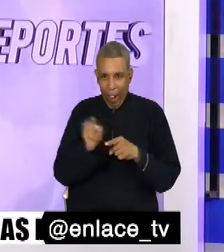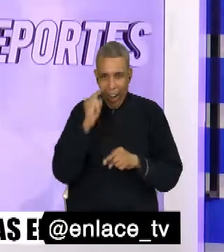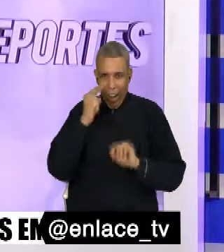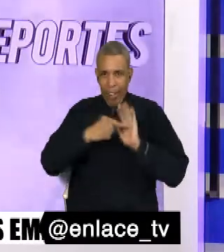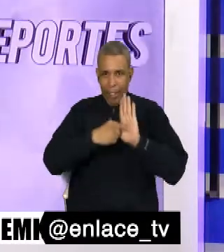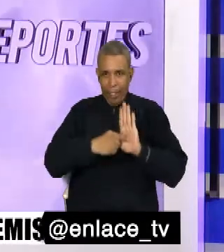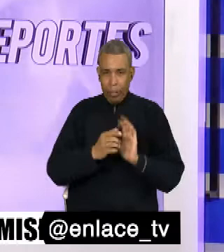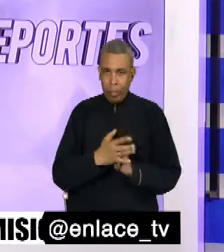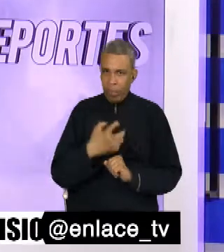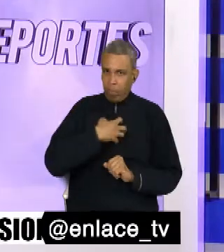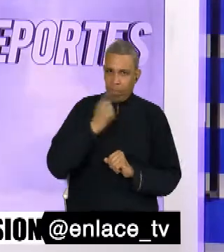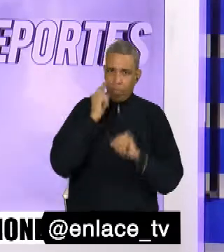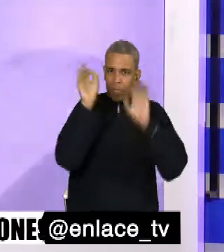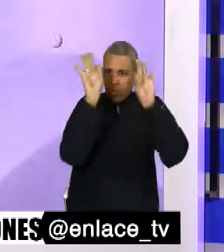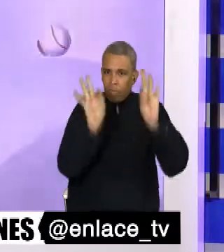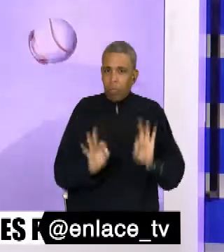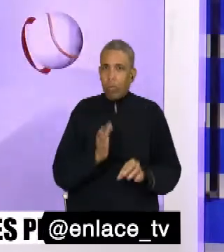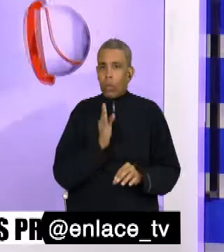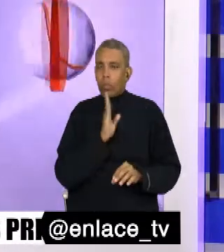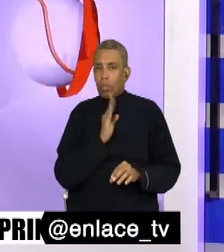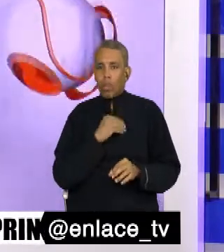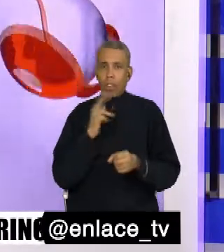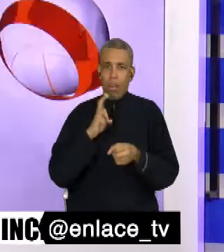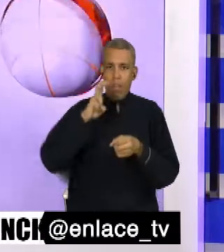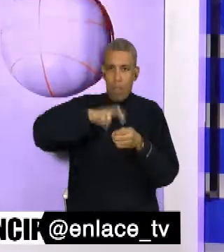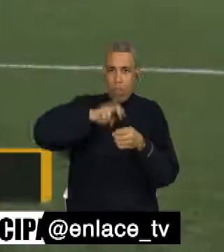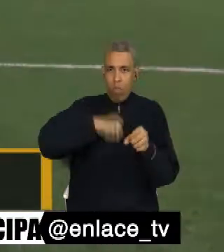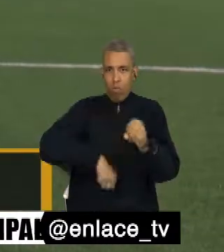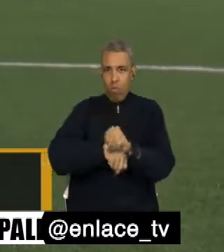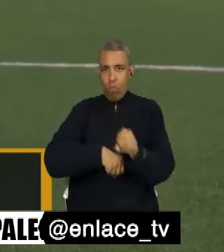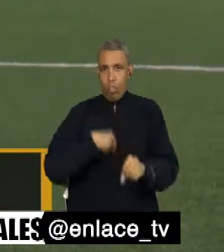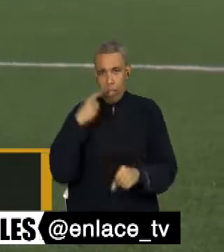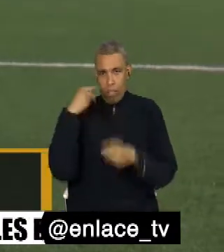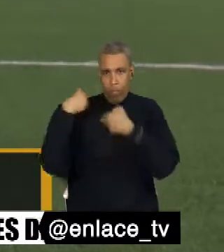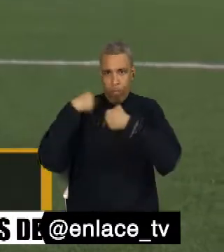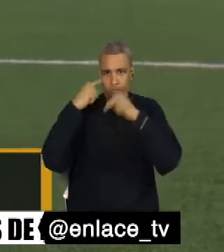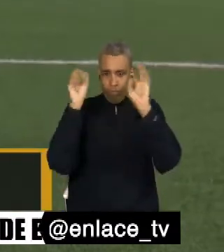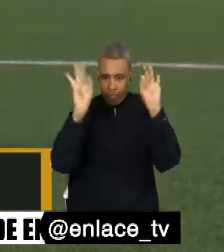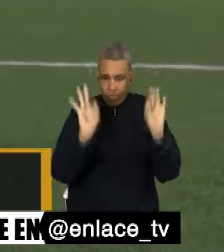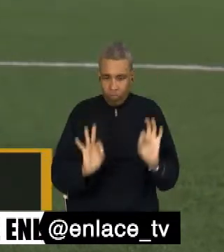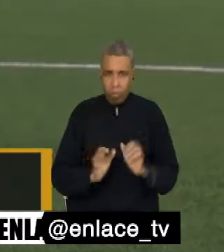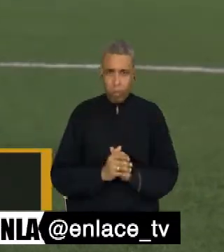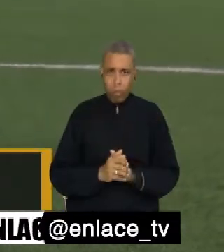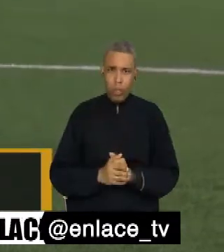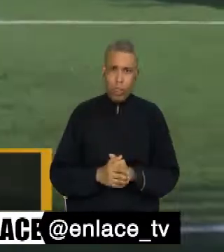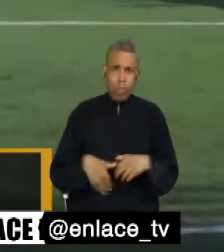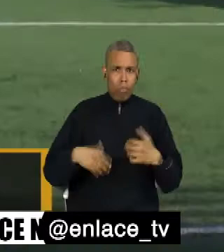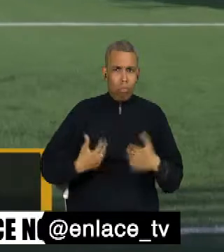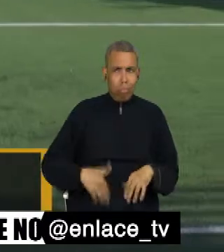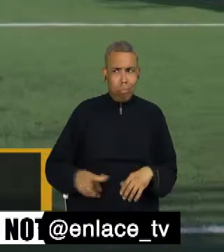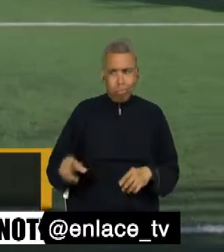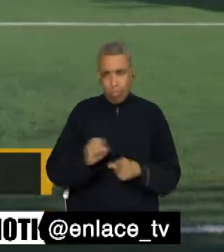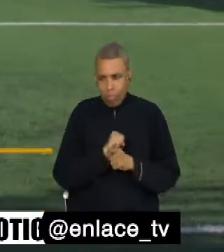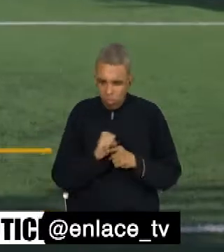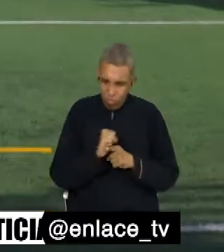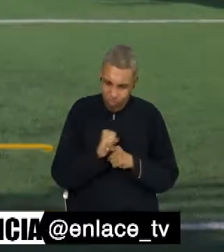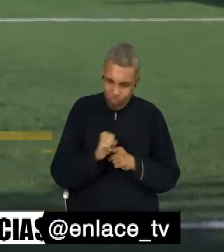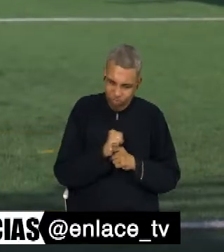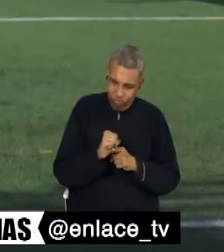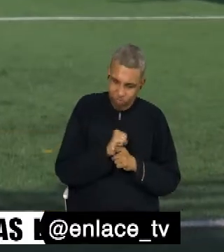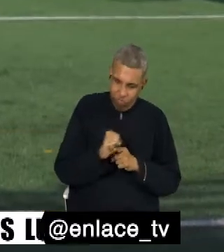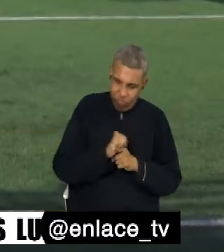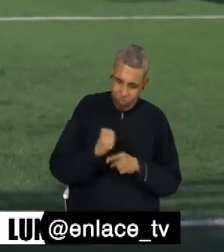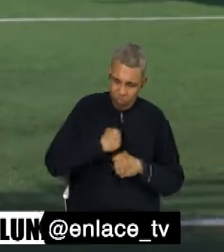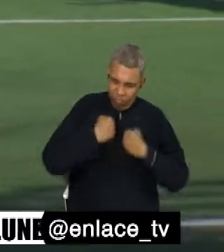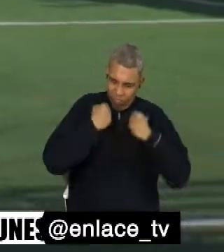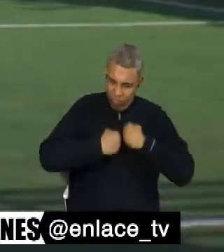es organizado por la Federación de Fútbol. Entrenan con disciplina. Estos jóvenes que integran los diferentes equipos de fútbol del Club